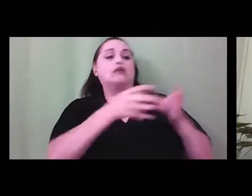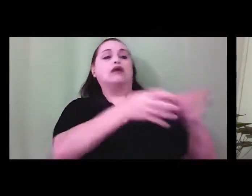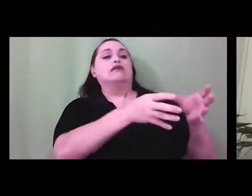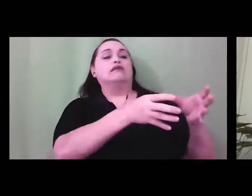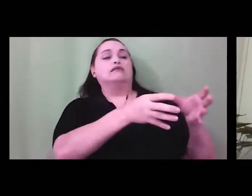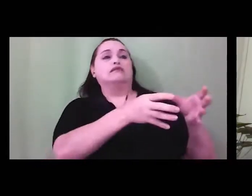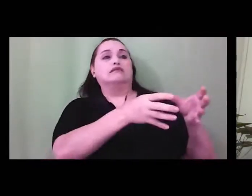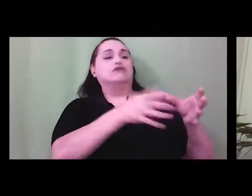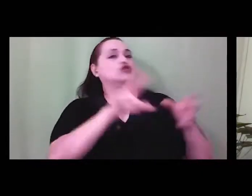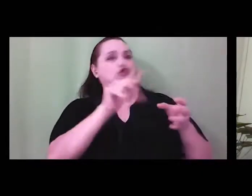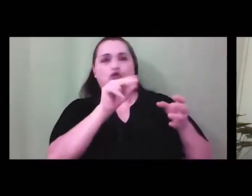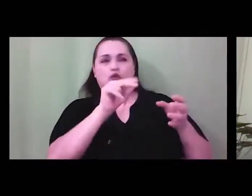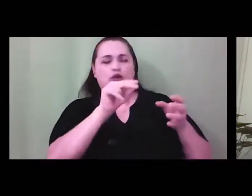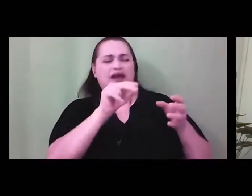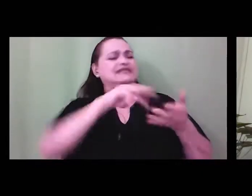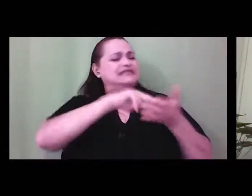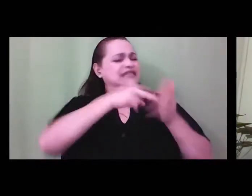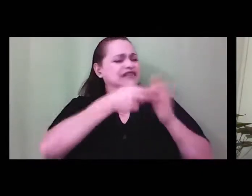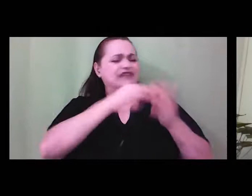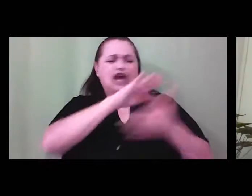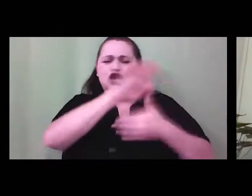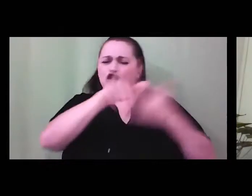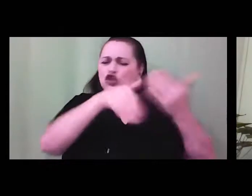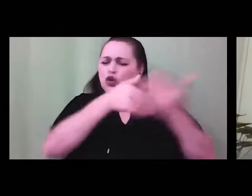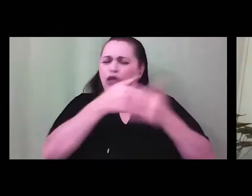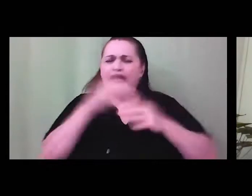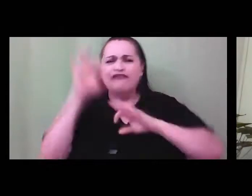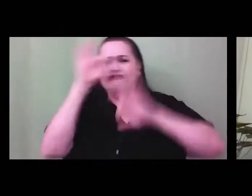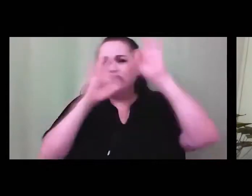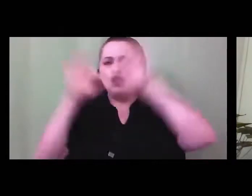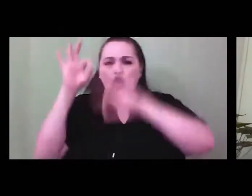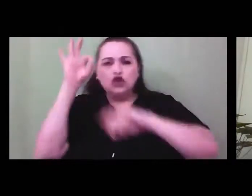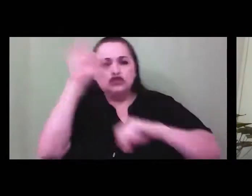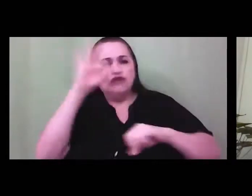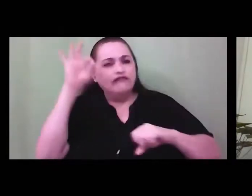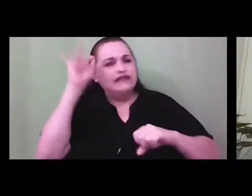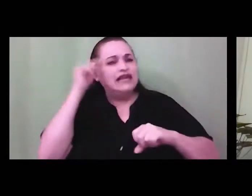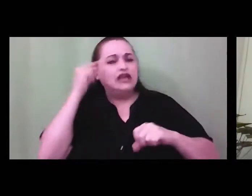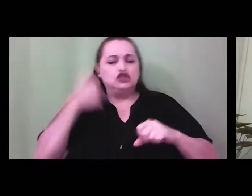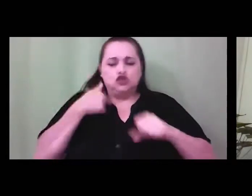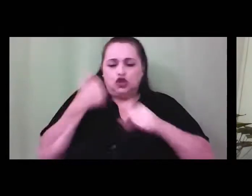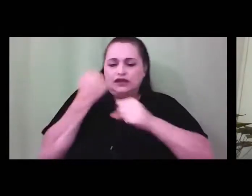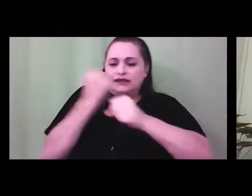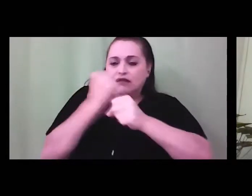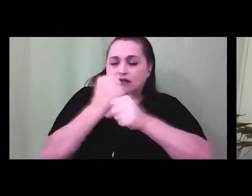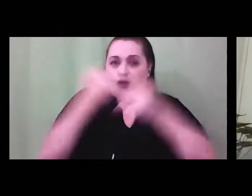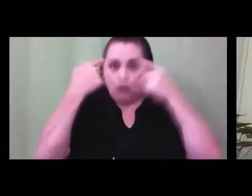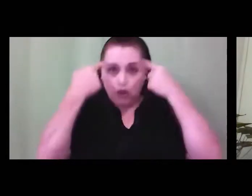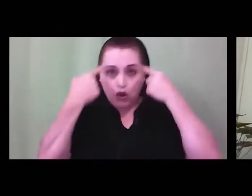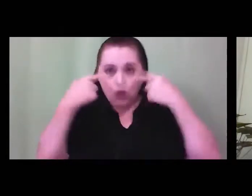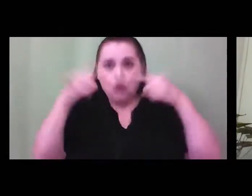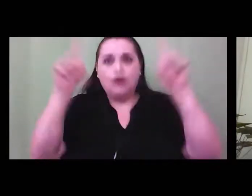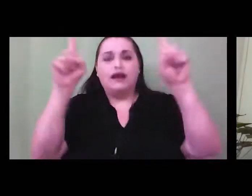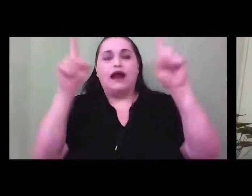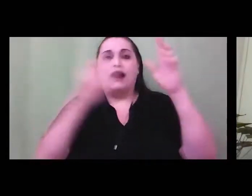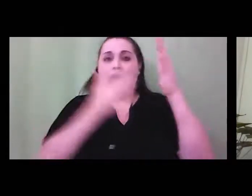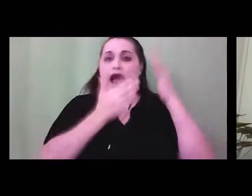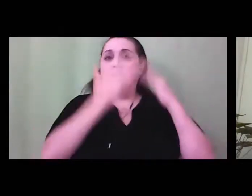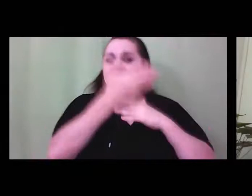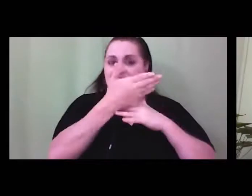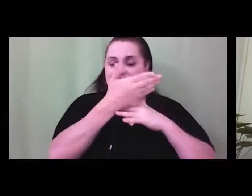es toda esta filosofía en la que yo tengo que trabajar por lograr el acceso,